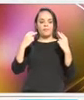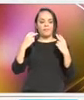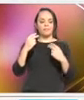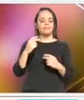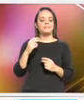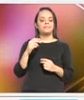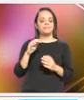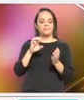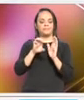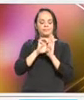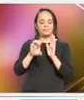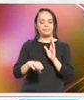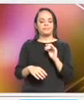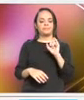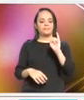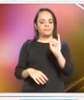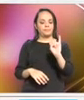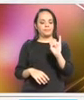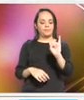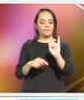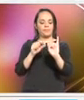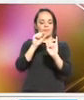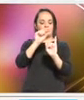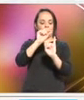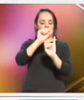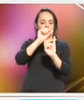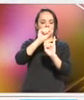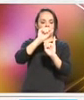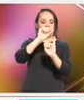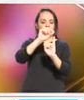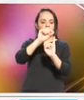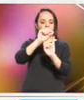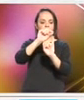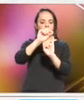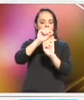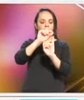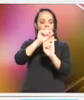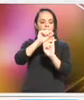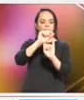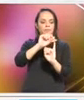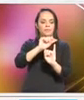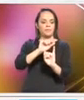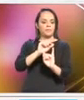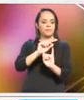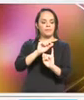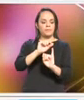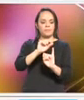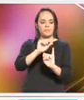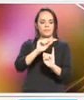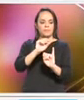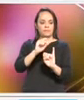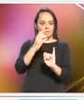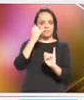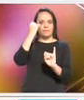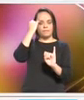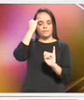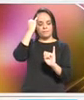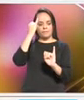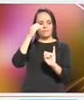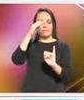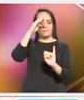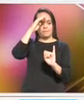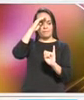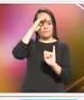I tiene un punto que es muy alto, lo cual habla de una personalidad que tiende a ser muy idealista, a estar en las ideas, a estar en